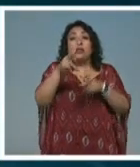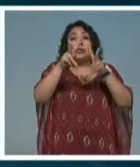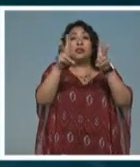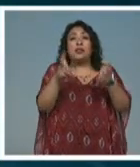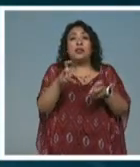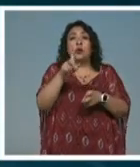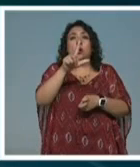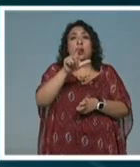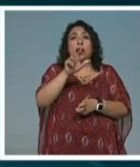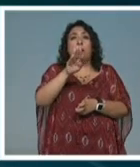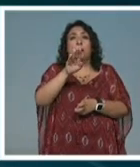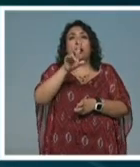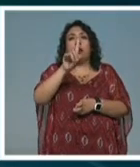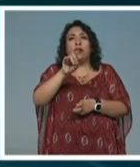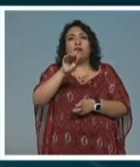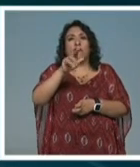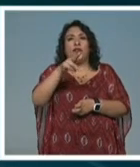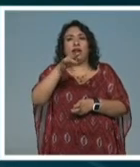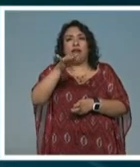título La Balada del Fénix.